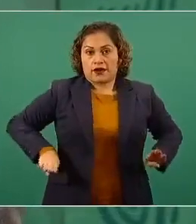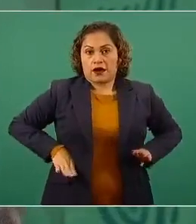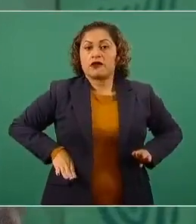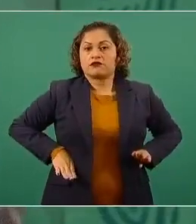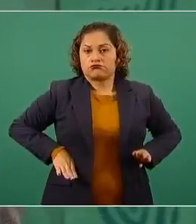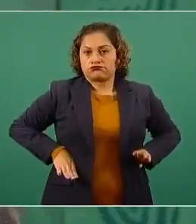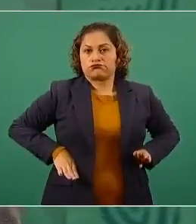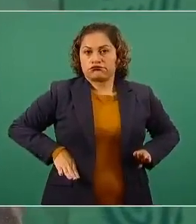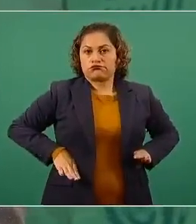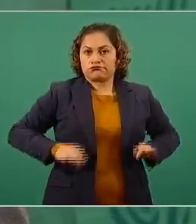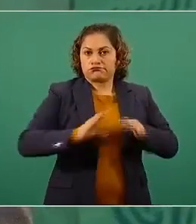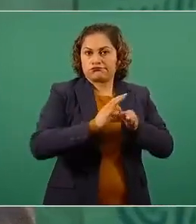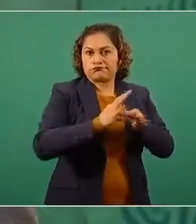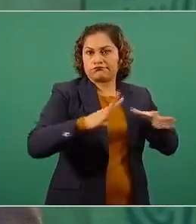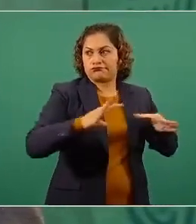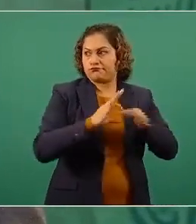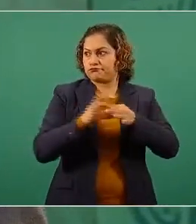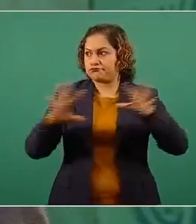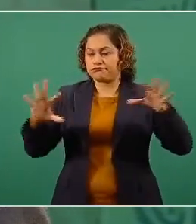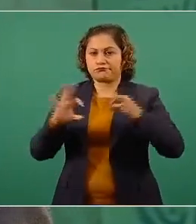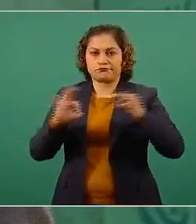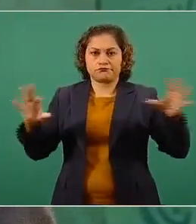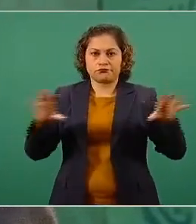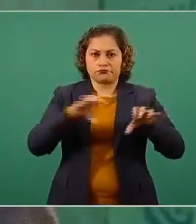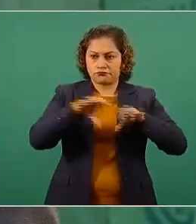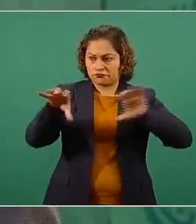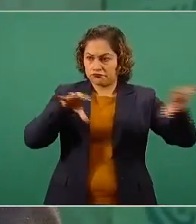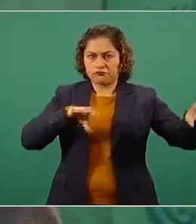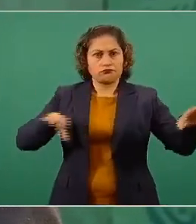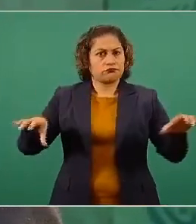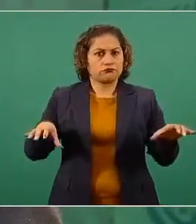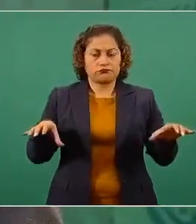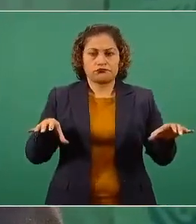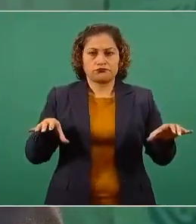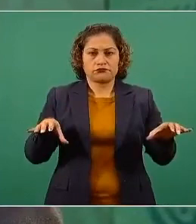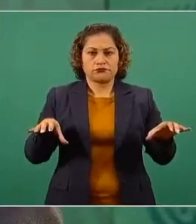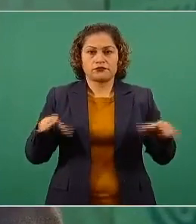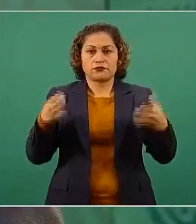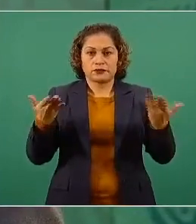de todo lo relacionado con la industria eléctrica,